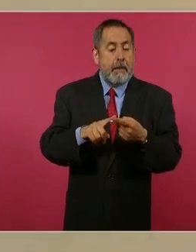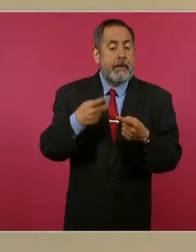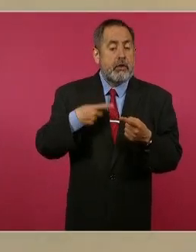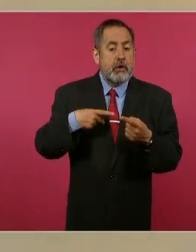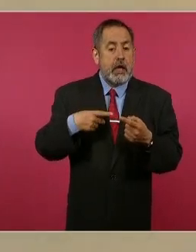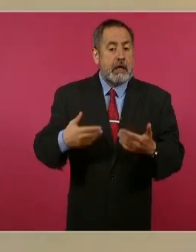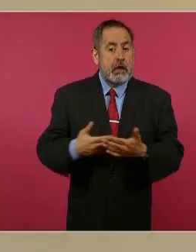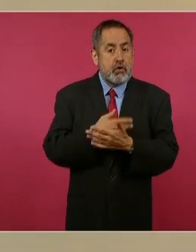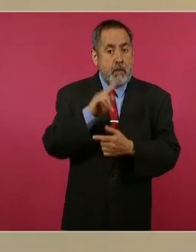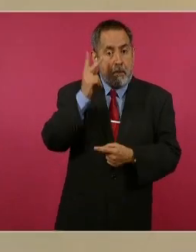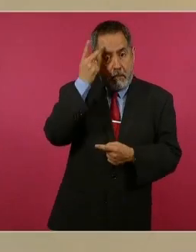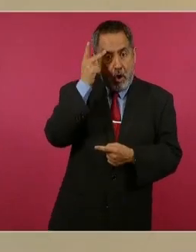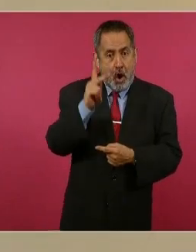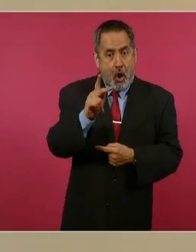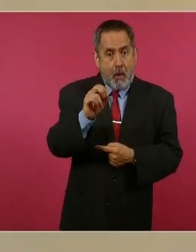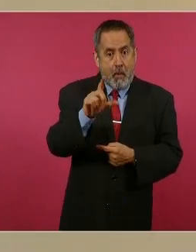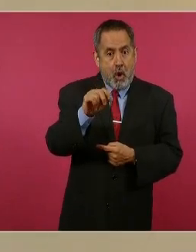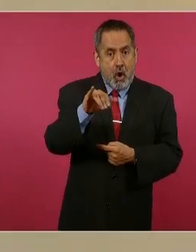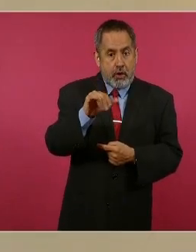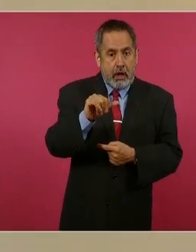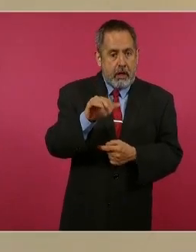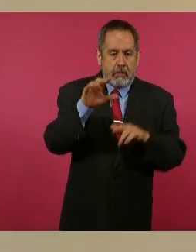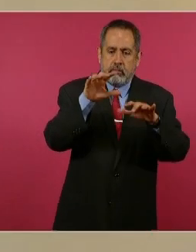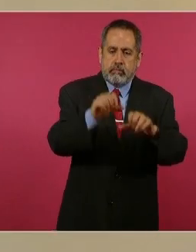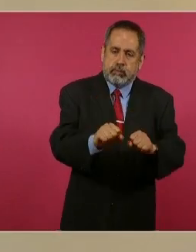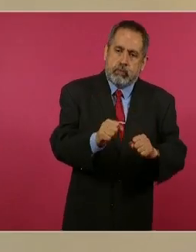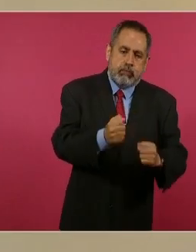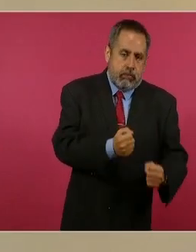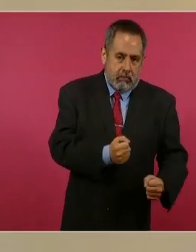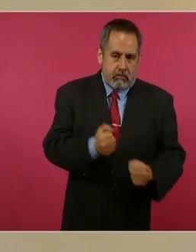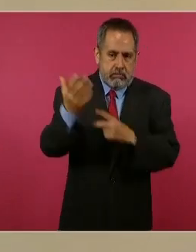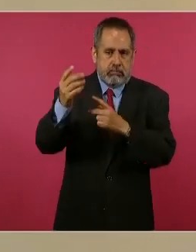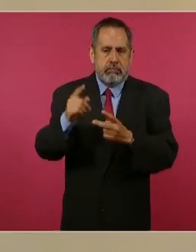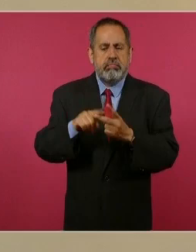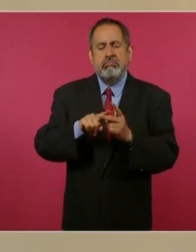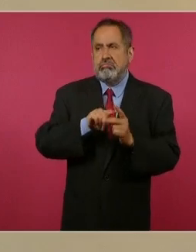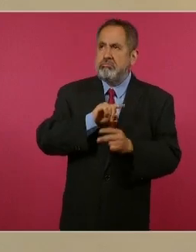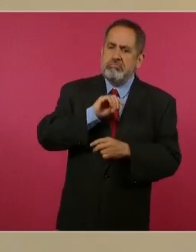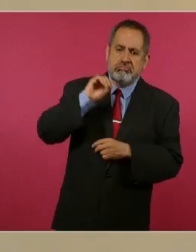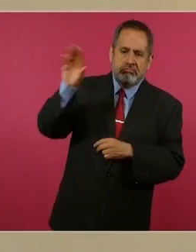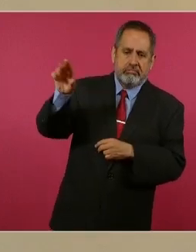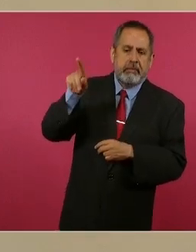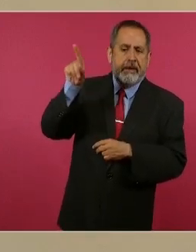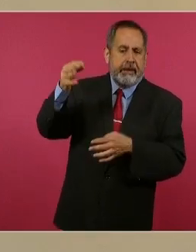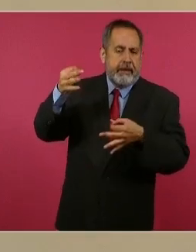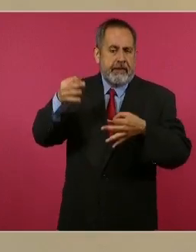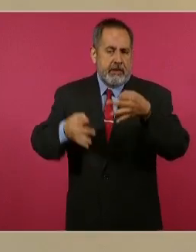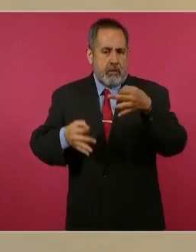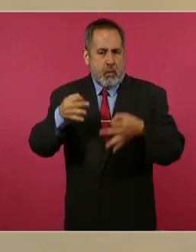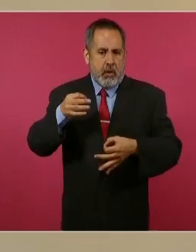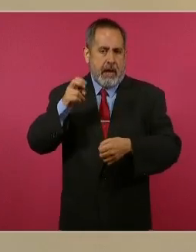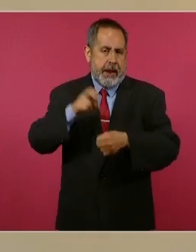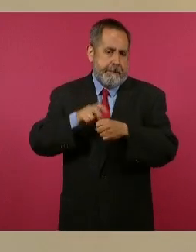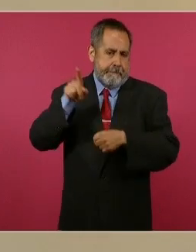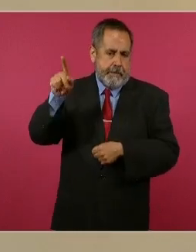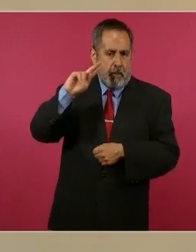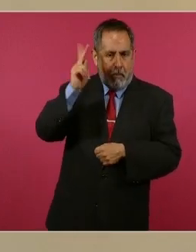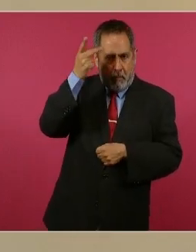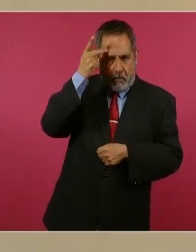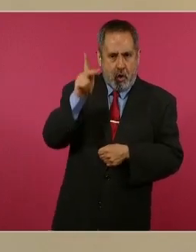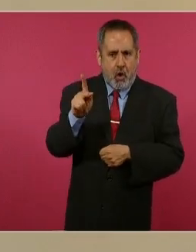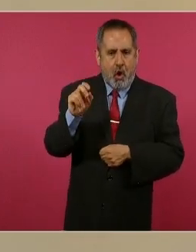que fue precisamente extraditado a un tribunal regional de Polonia